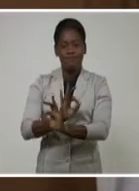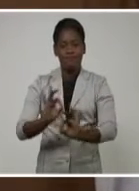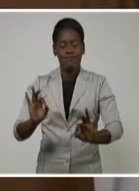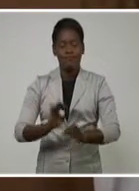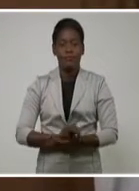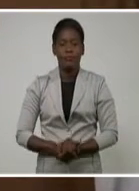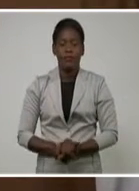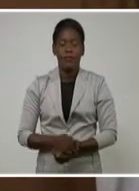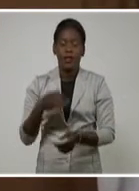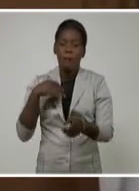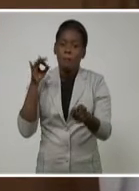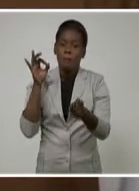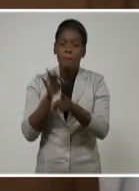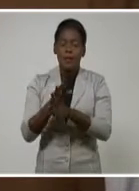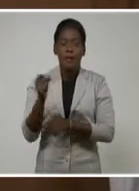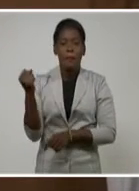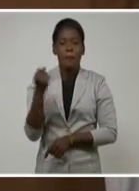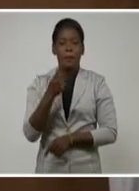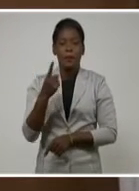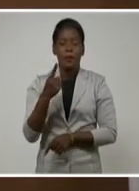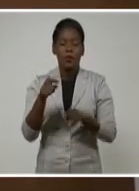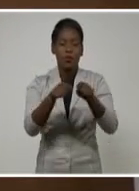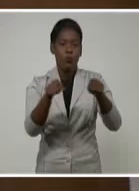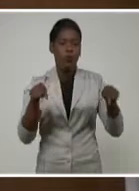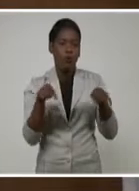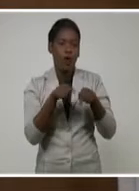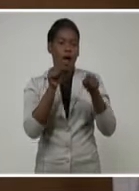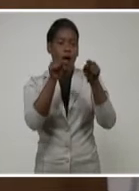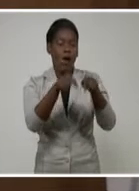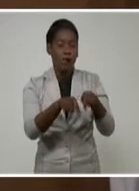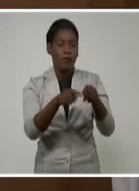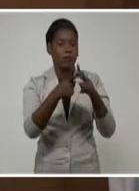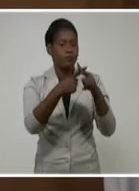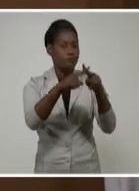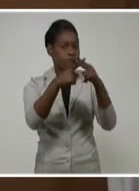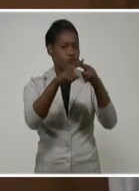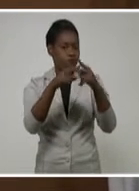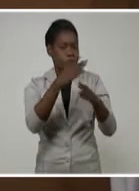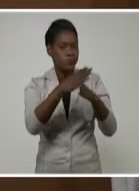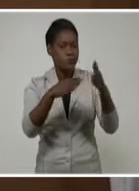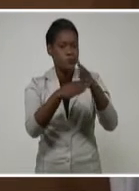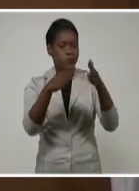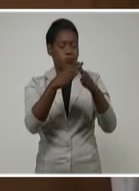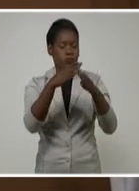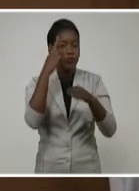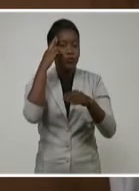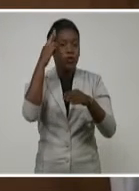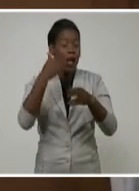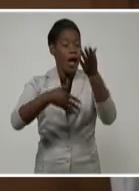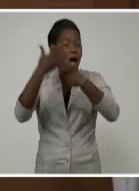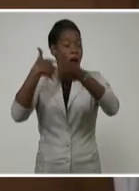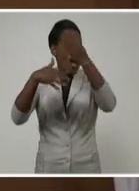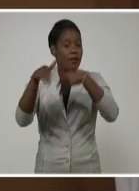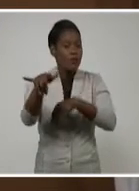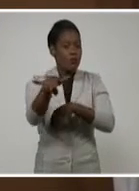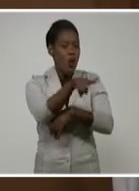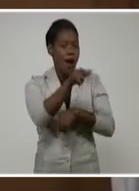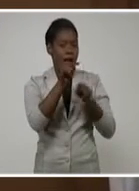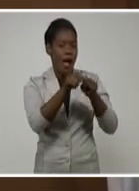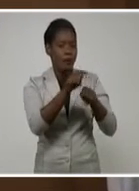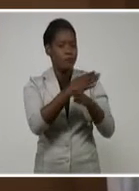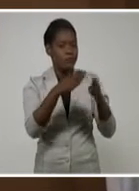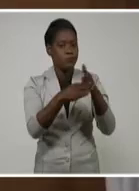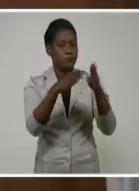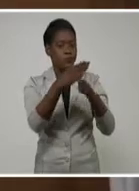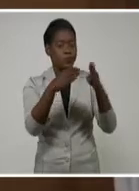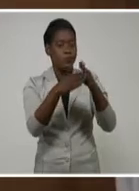parte prácticamente acondicionar, consolidar el edificio, rescatar sus valores patrimoniales y darle una función que sea un